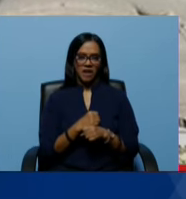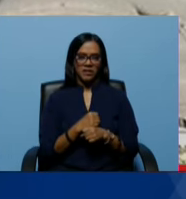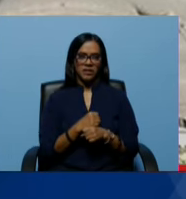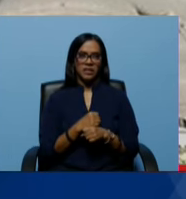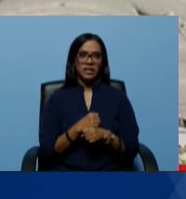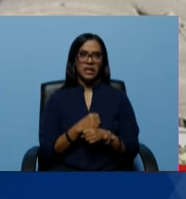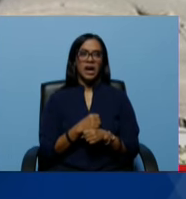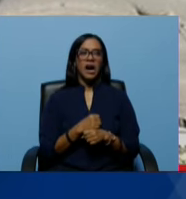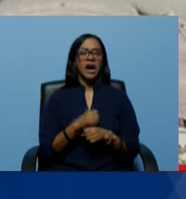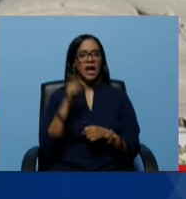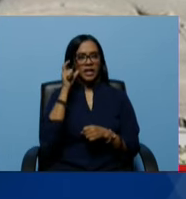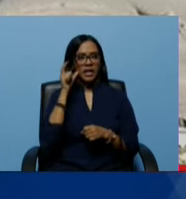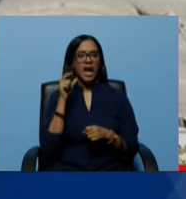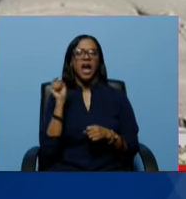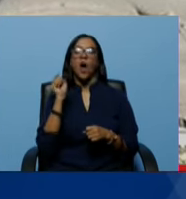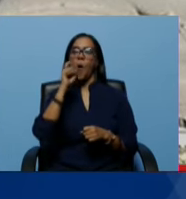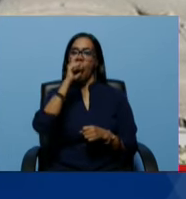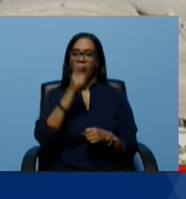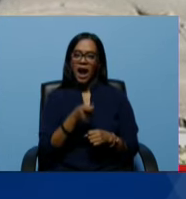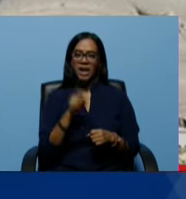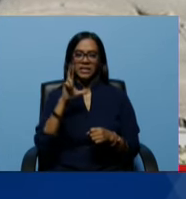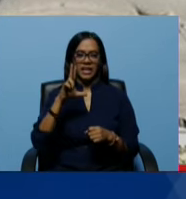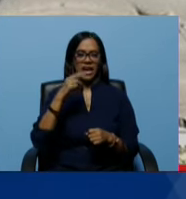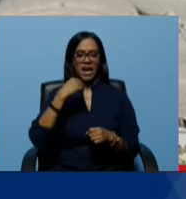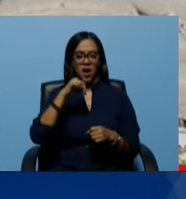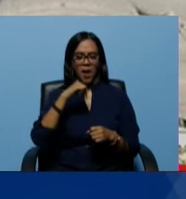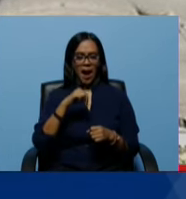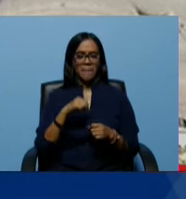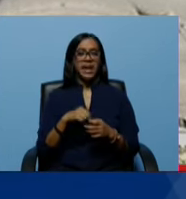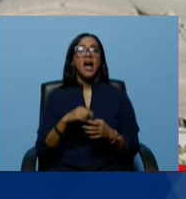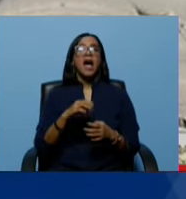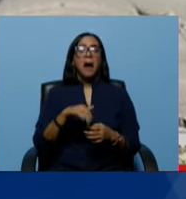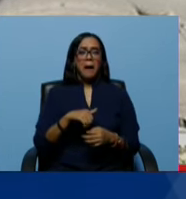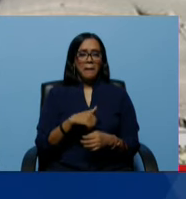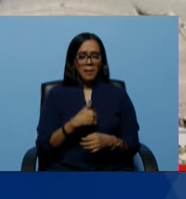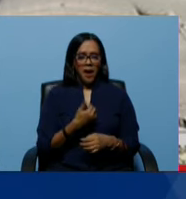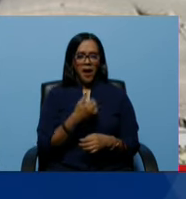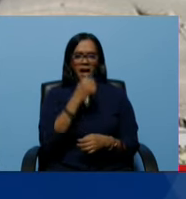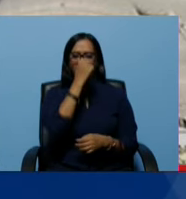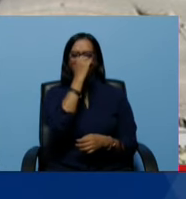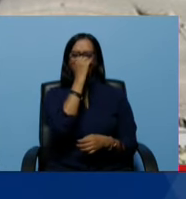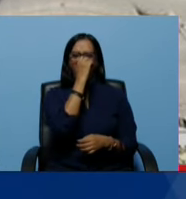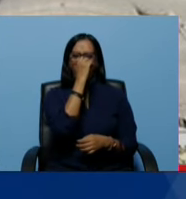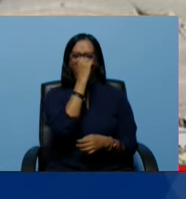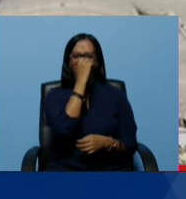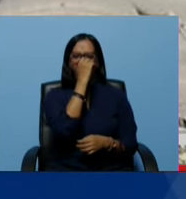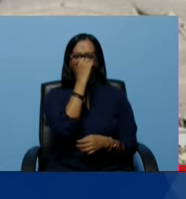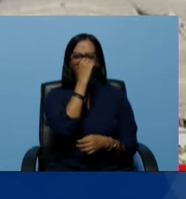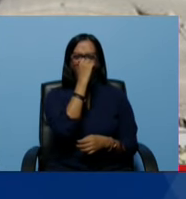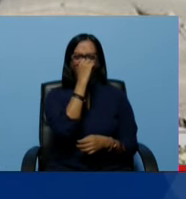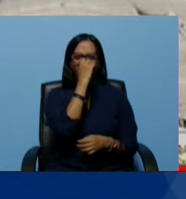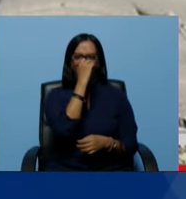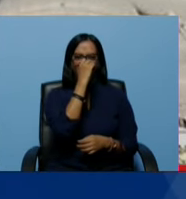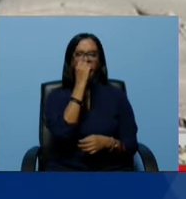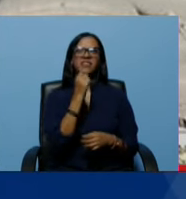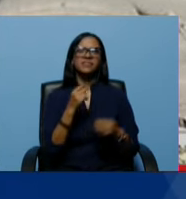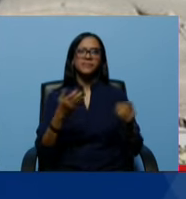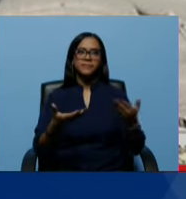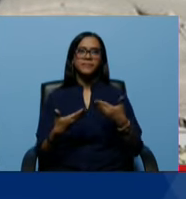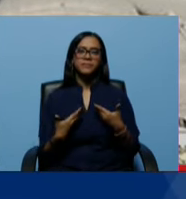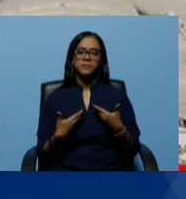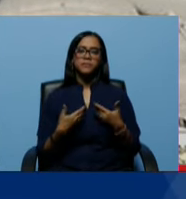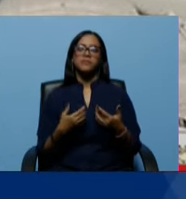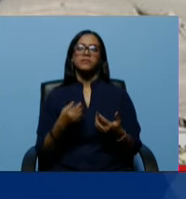en el día de Guanare, que es el 3 de noviembre, podamos recibirlo con placer y con orgullo